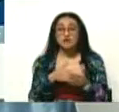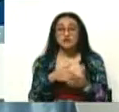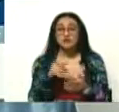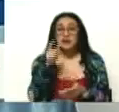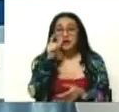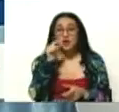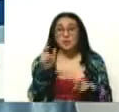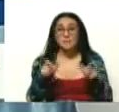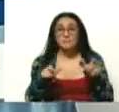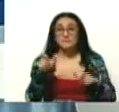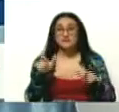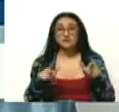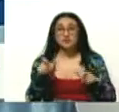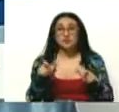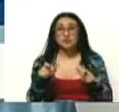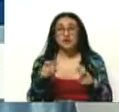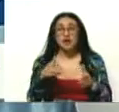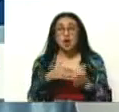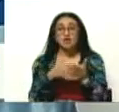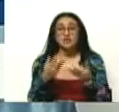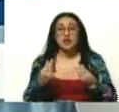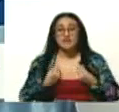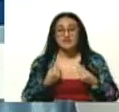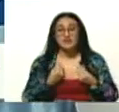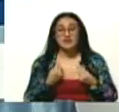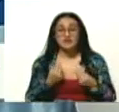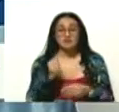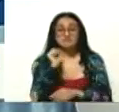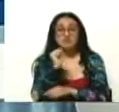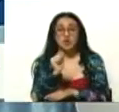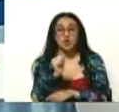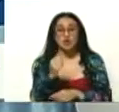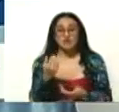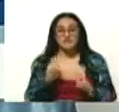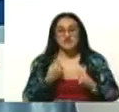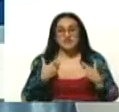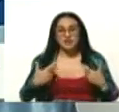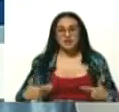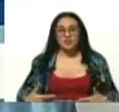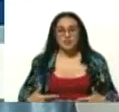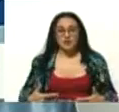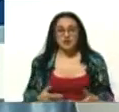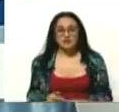nada más y nada menos que contra la vida del ser humano.